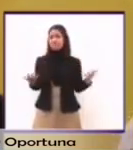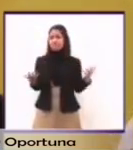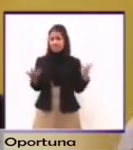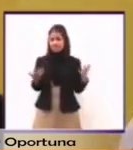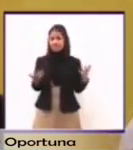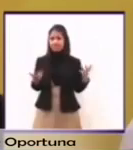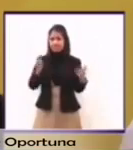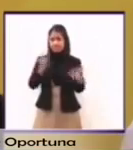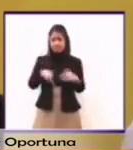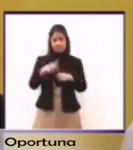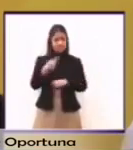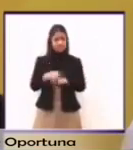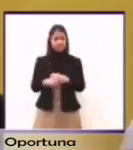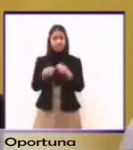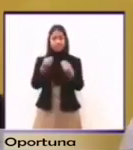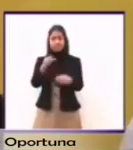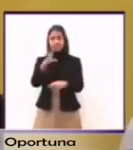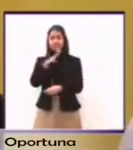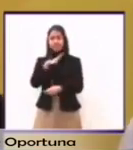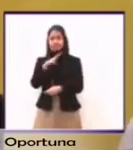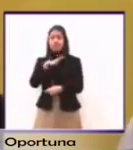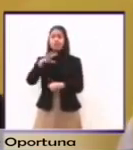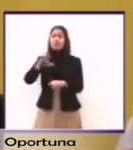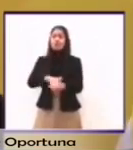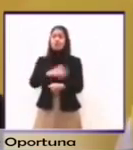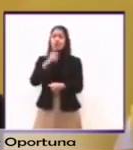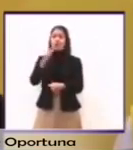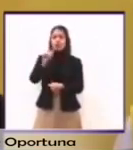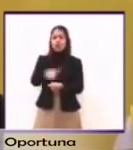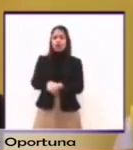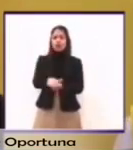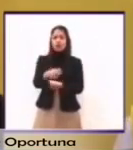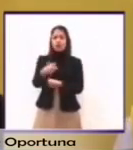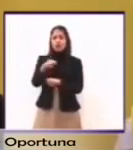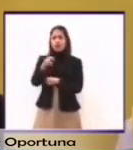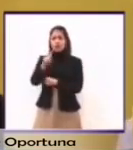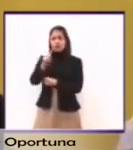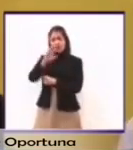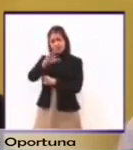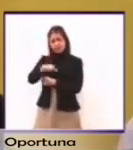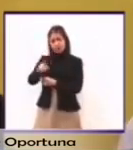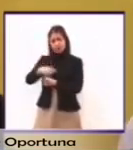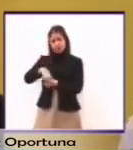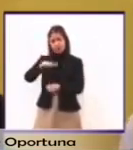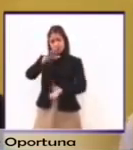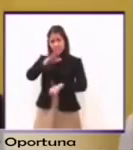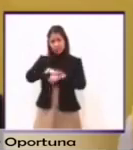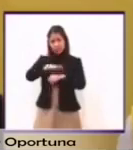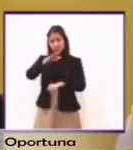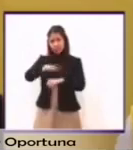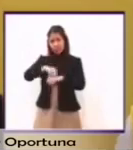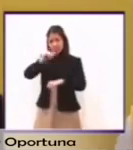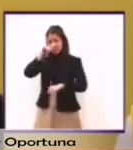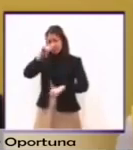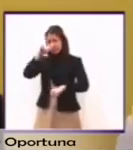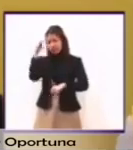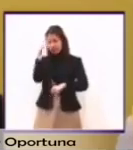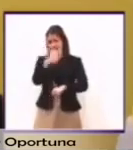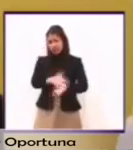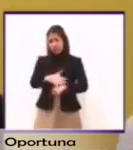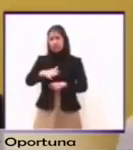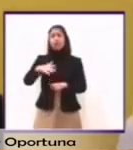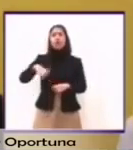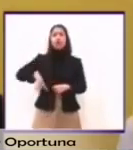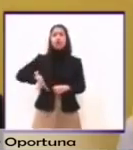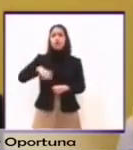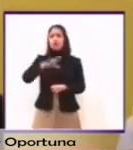que desde el PRD en Michoacán le exigimos al gobierno de Michoacán replantear